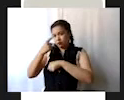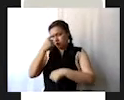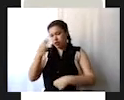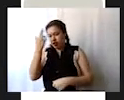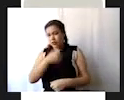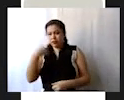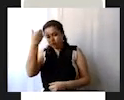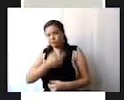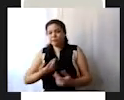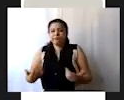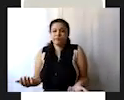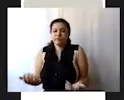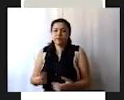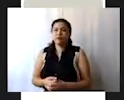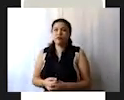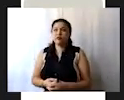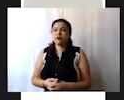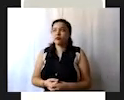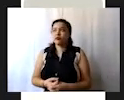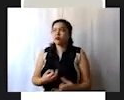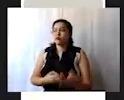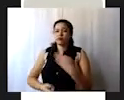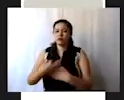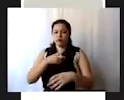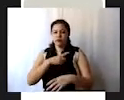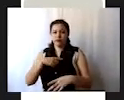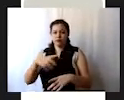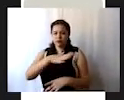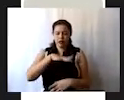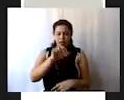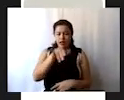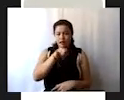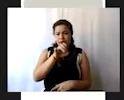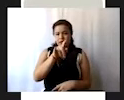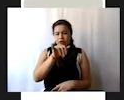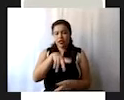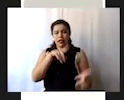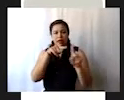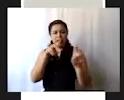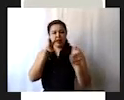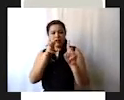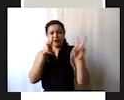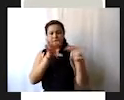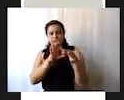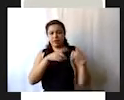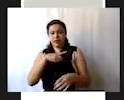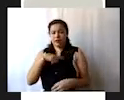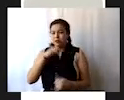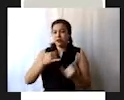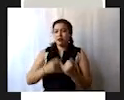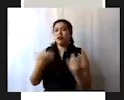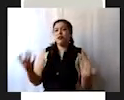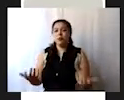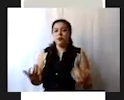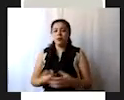que todo tiene que relacionarse sin duda con el tema ambiental. También abordamos en su momento el tema de